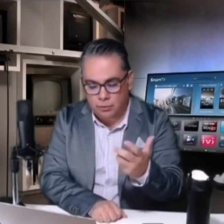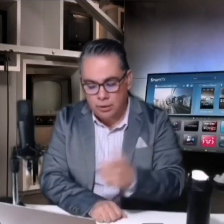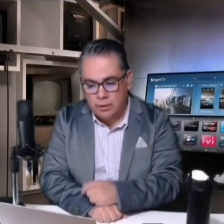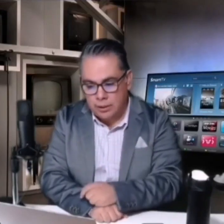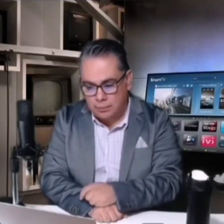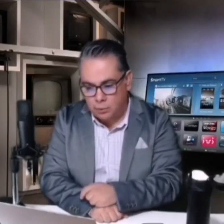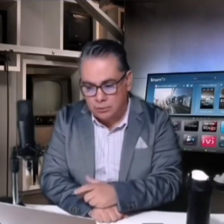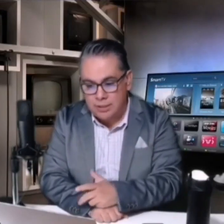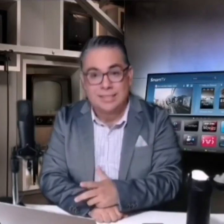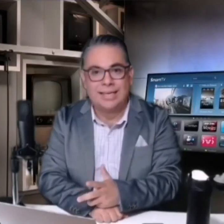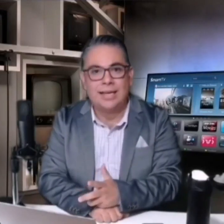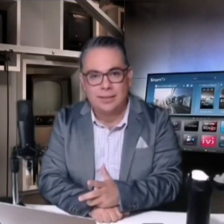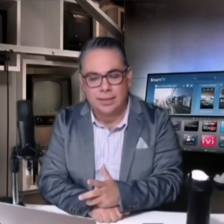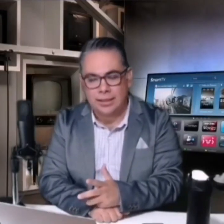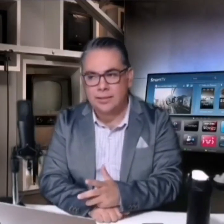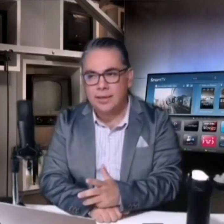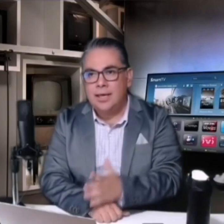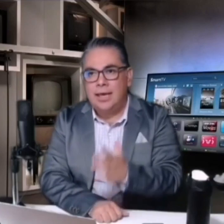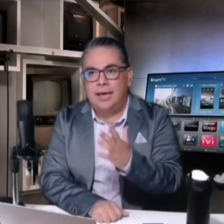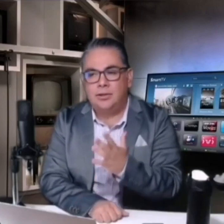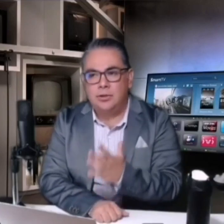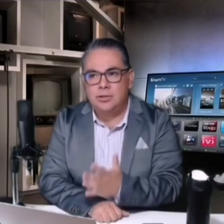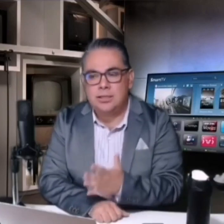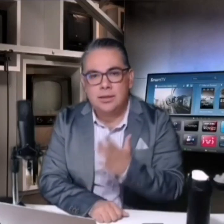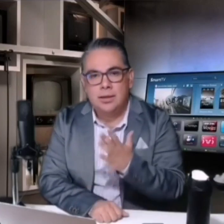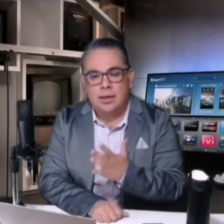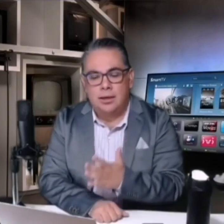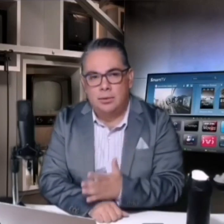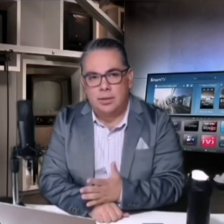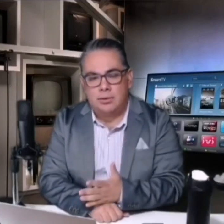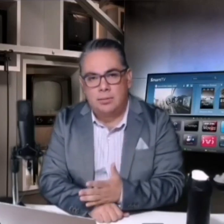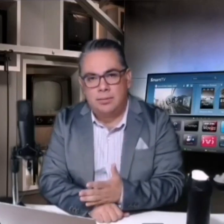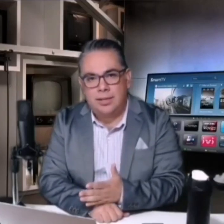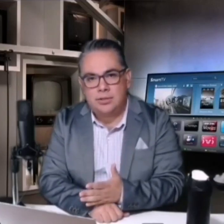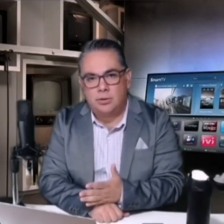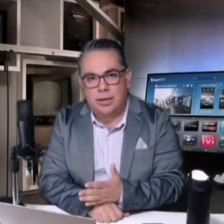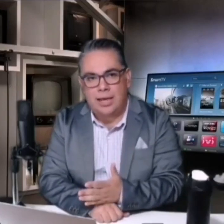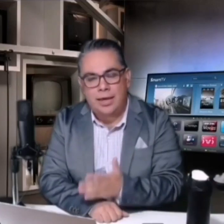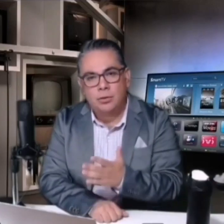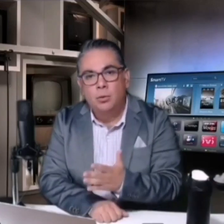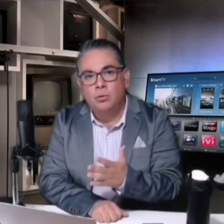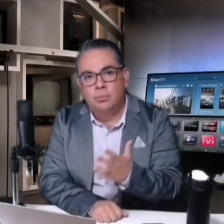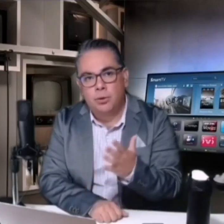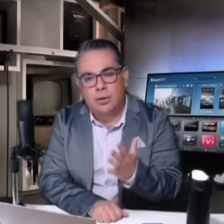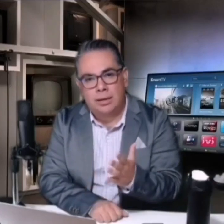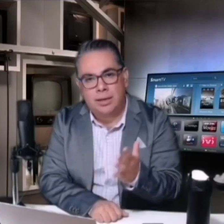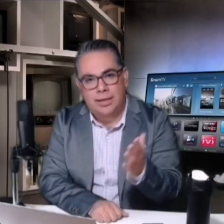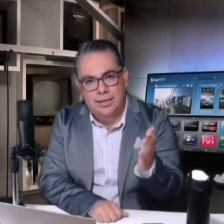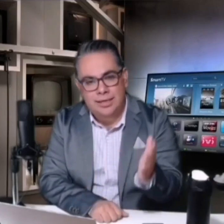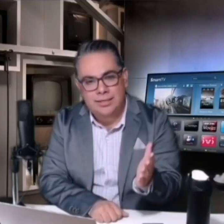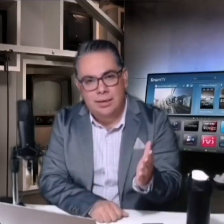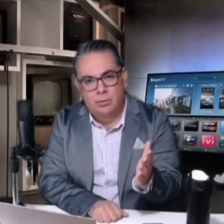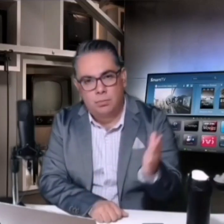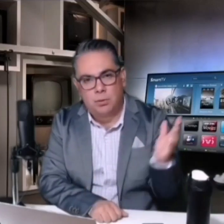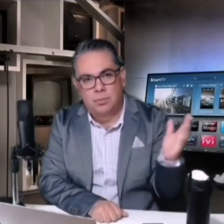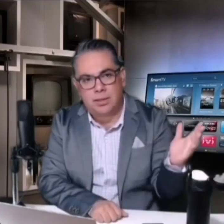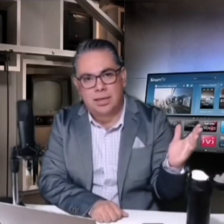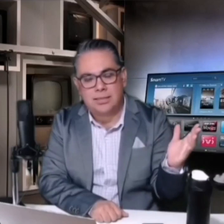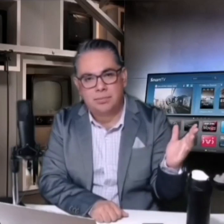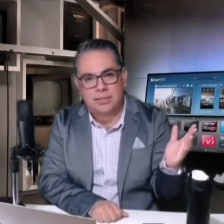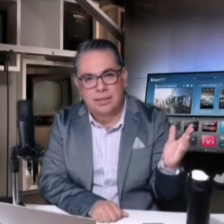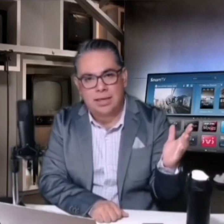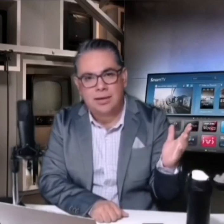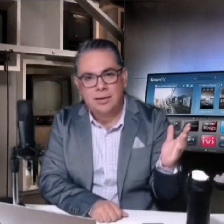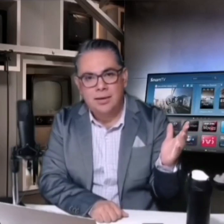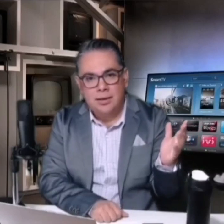instrucción porque no hay ni siquiera internet. Entonces, el gobernador hablaba de esto, que hay un programa que ya se elaboró por parte